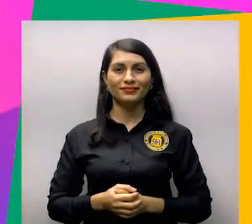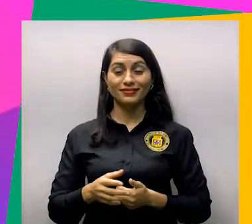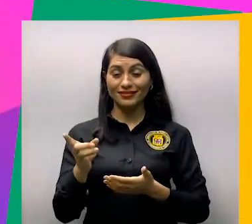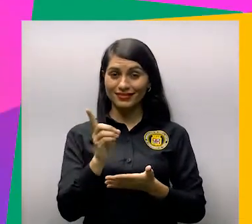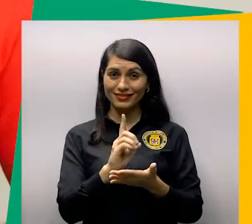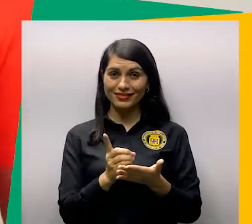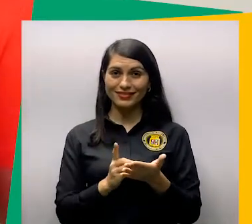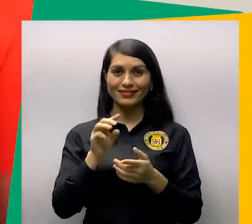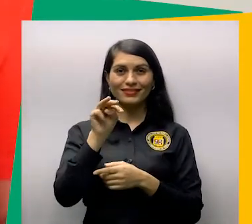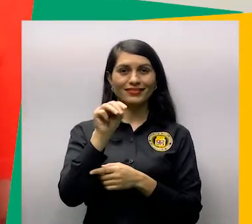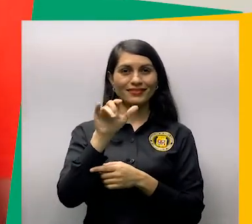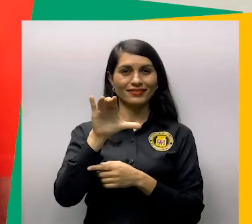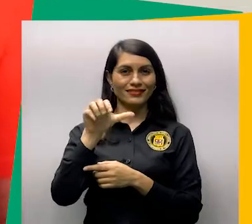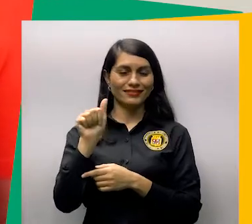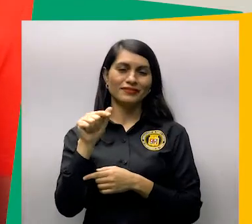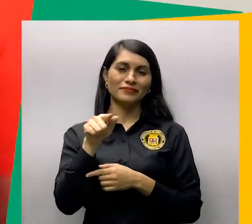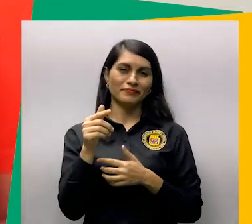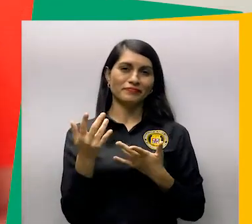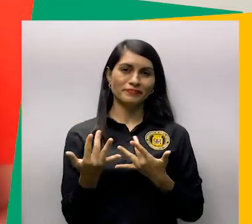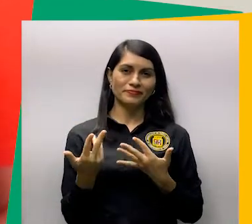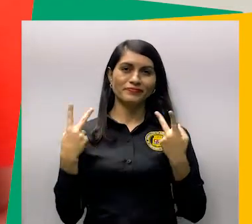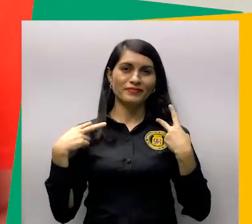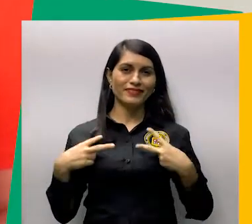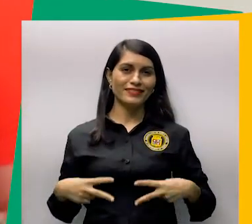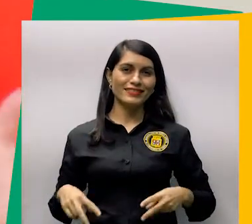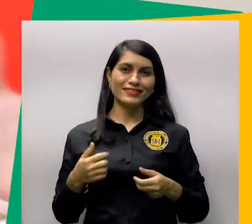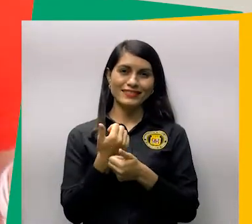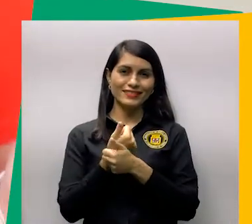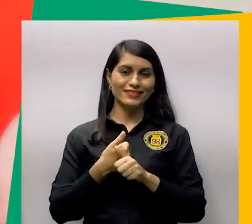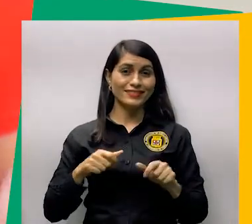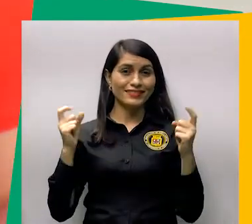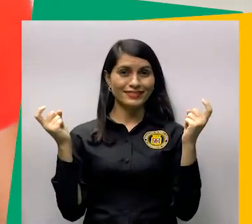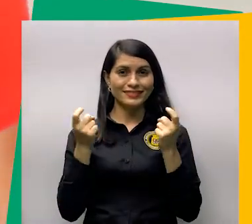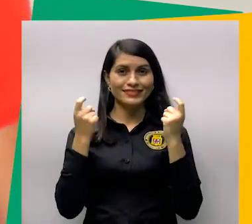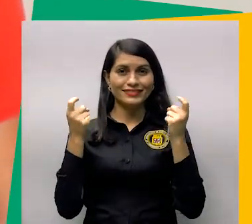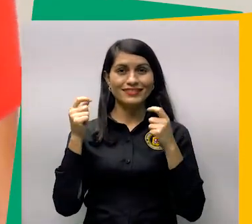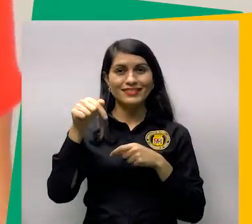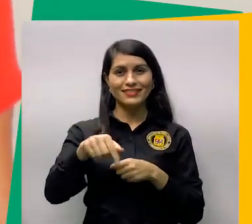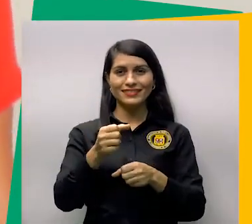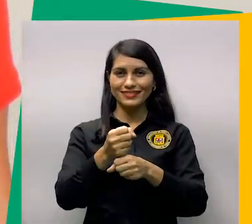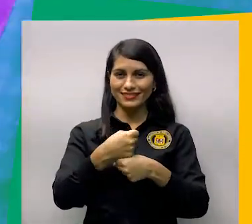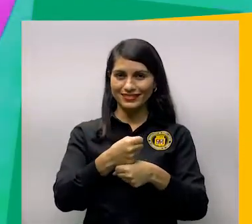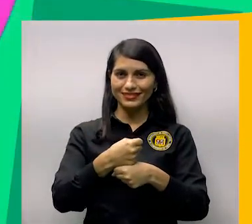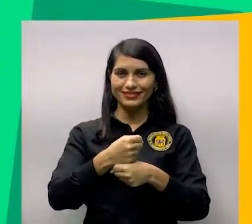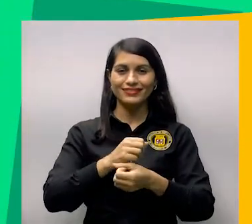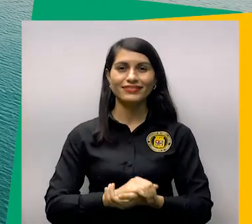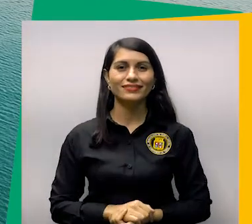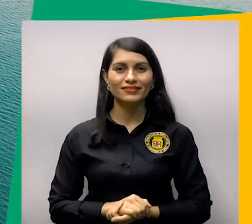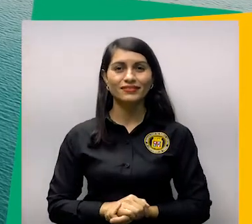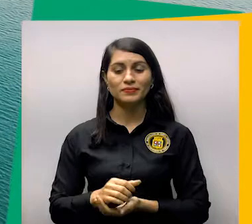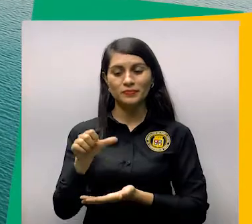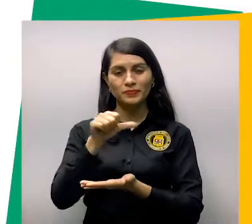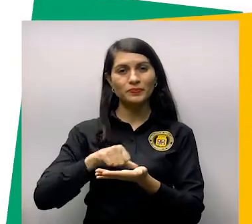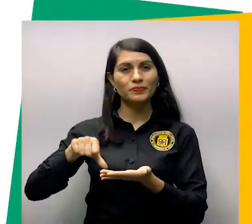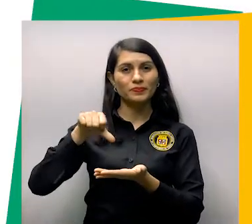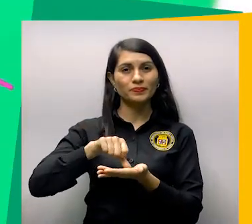8762-1069. Diseños Marcia Pavón les espera con vestidos para toda ocasión. Y recuerda, elijo